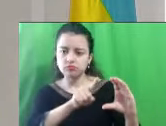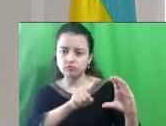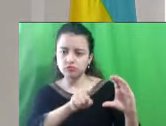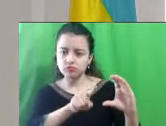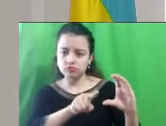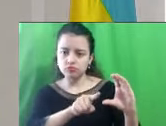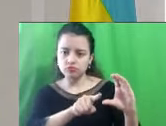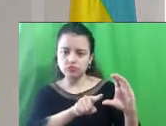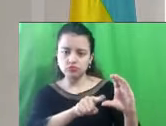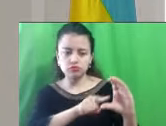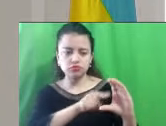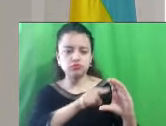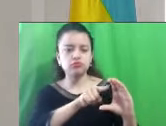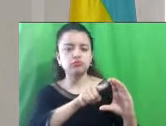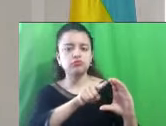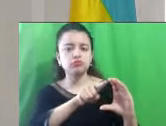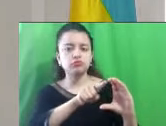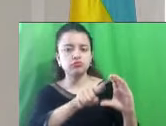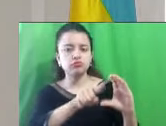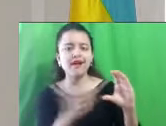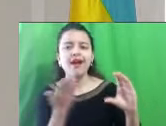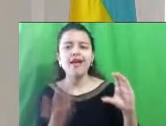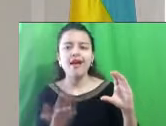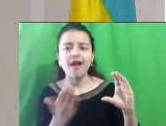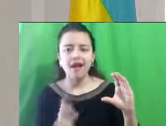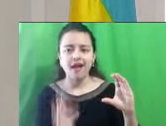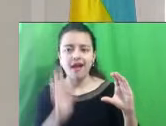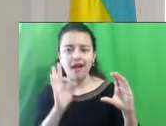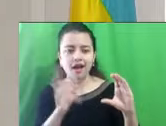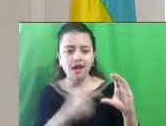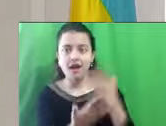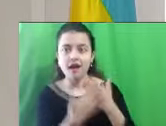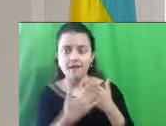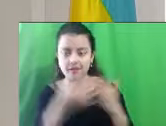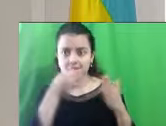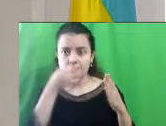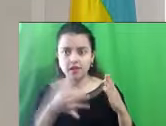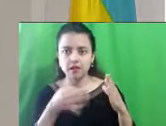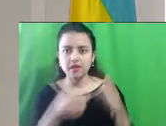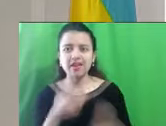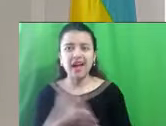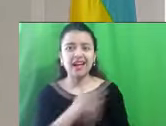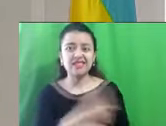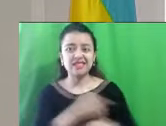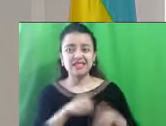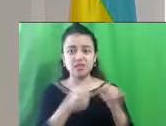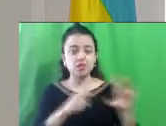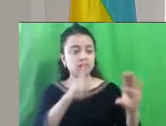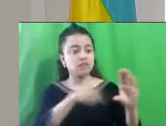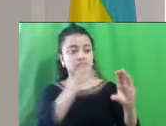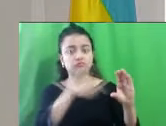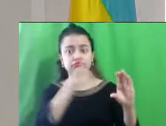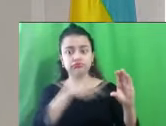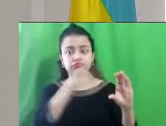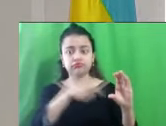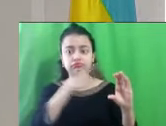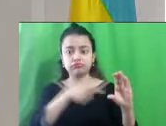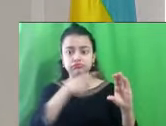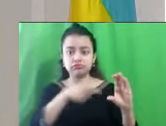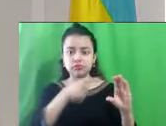Facatativá y las empresas públicas de Cundinamarca. Adicionalmente, una de los resultados